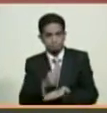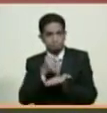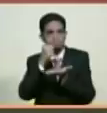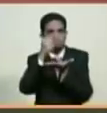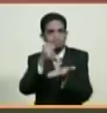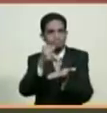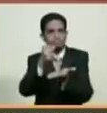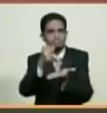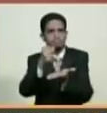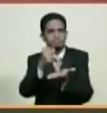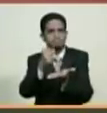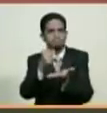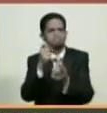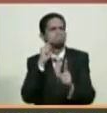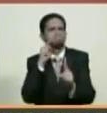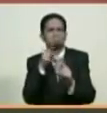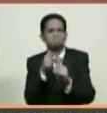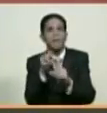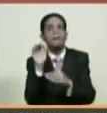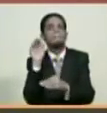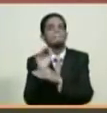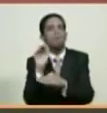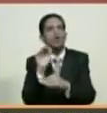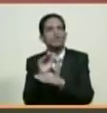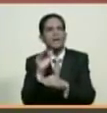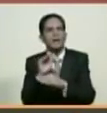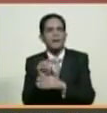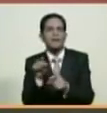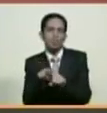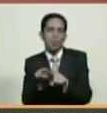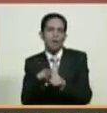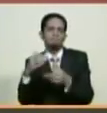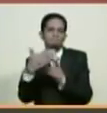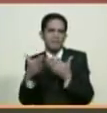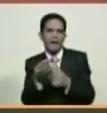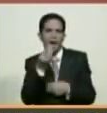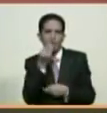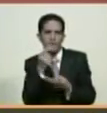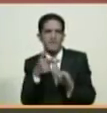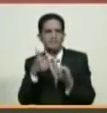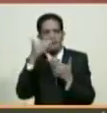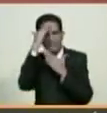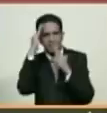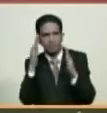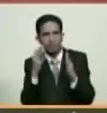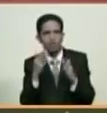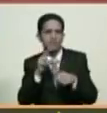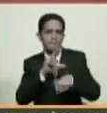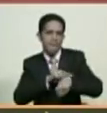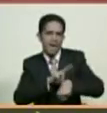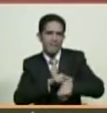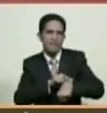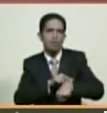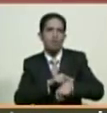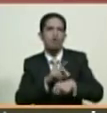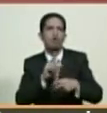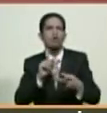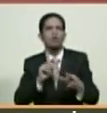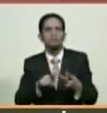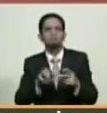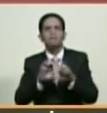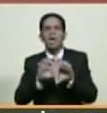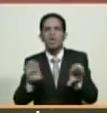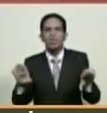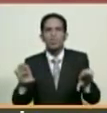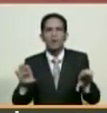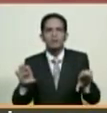sistema de bonos para proteger, así como los CLAP, así como la atención gratuita en los establecimientos de salud, así como la educación